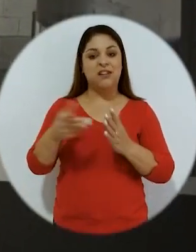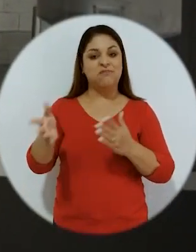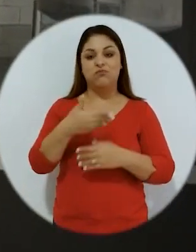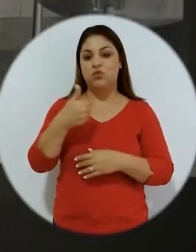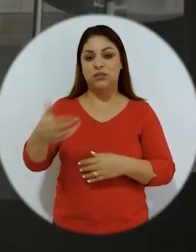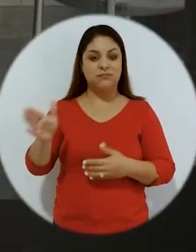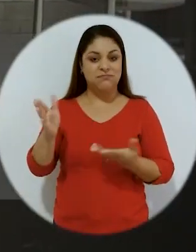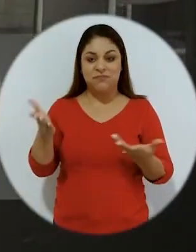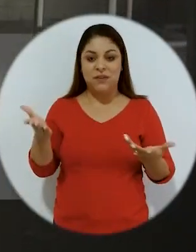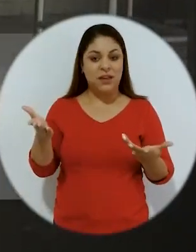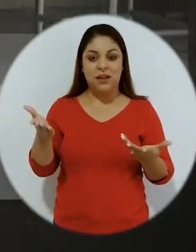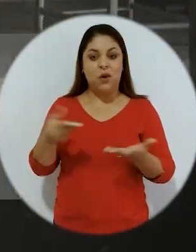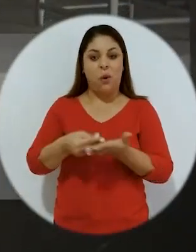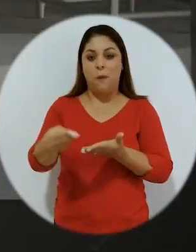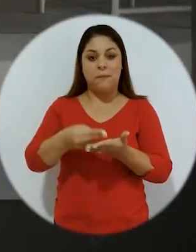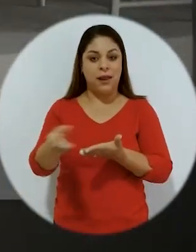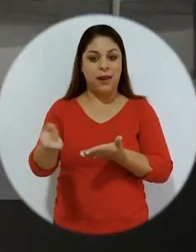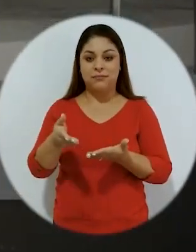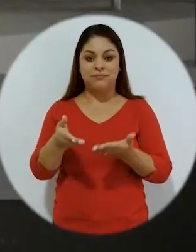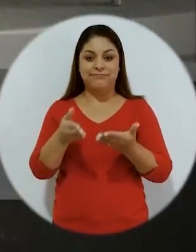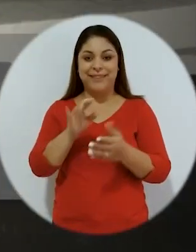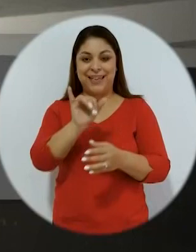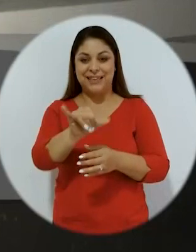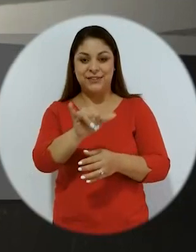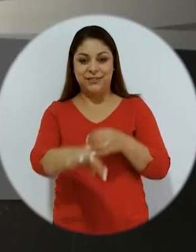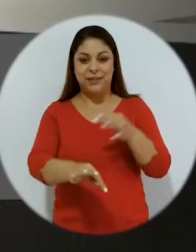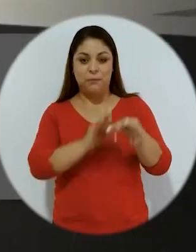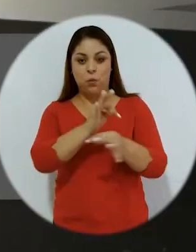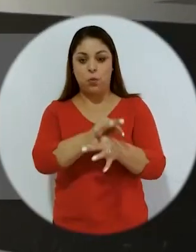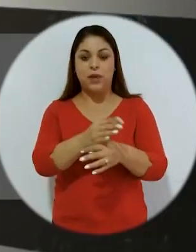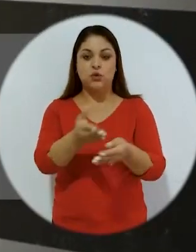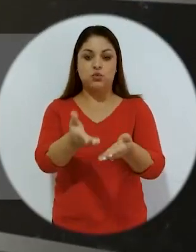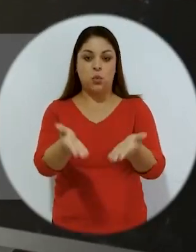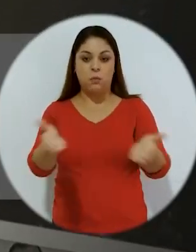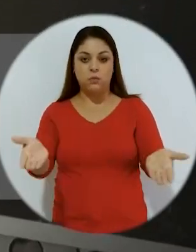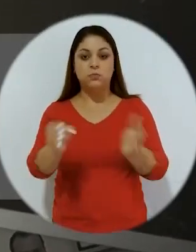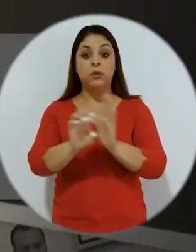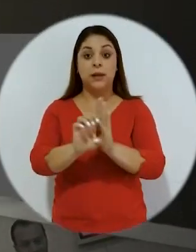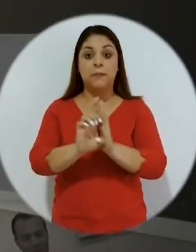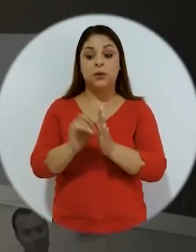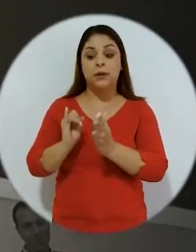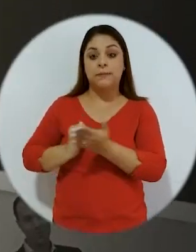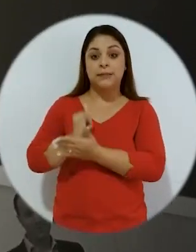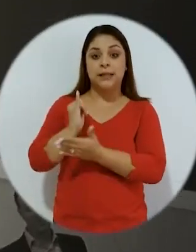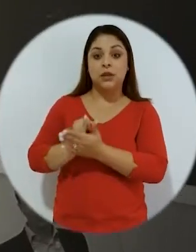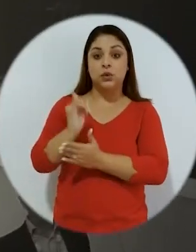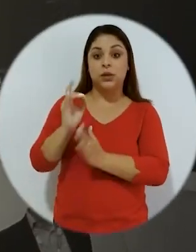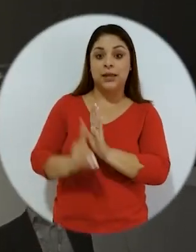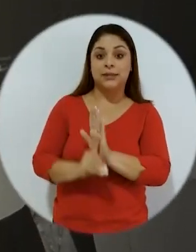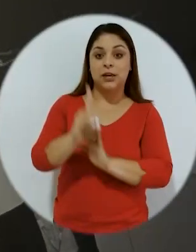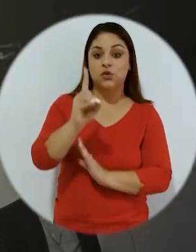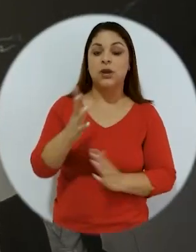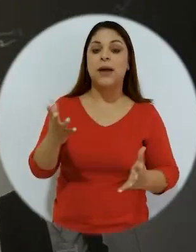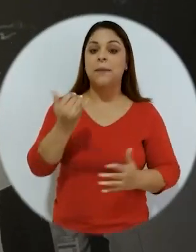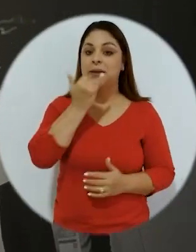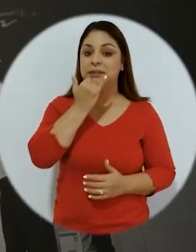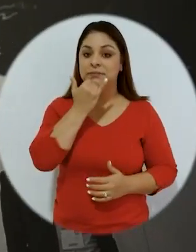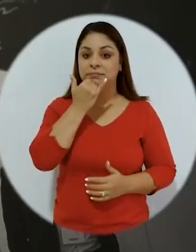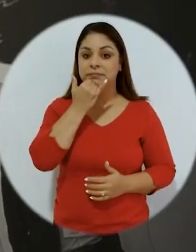ser ineficientes en la compra de ese tipo de insumos. Entonces, ¿qué pasa, por ejemplo, en el caso de la investigación y